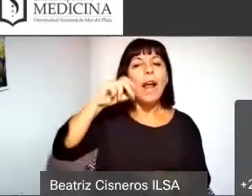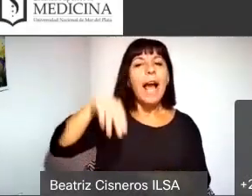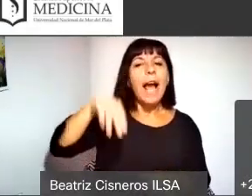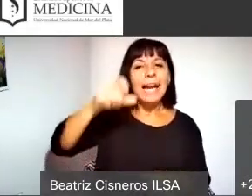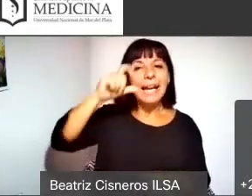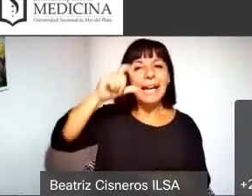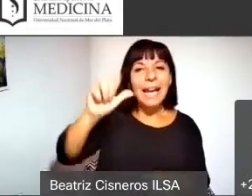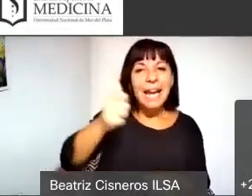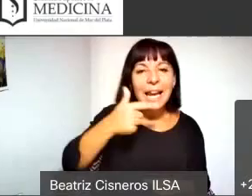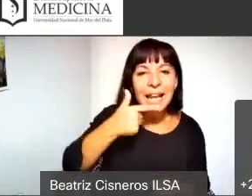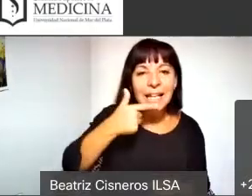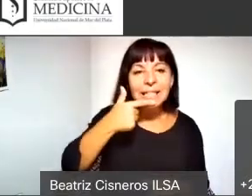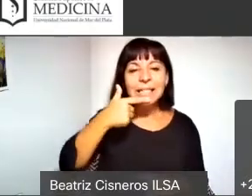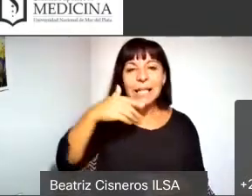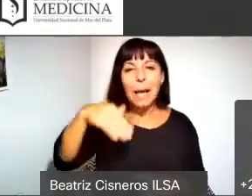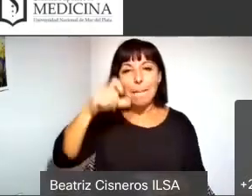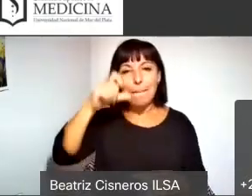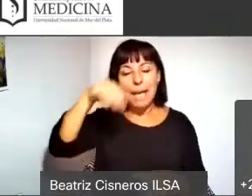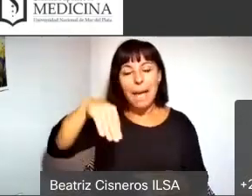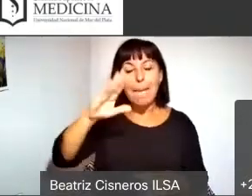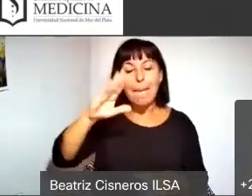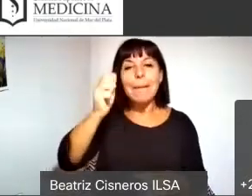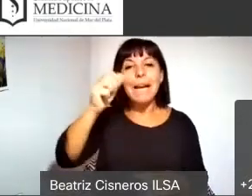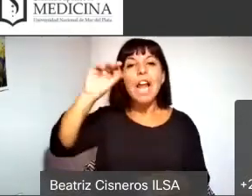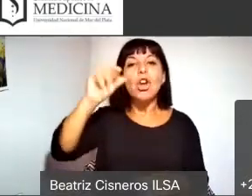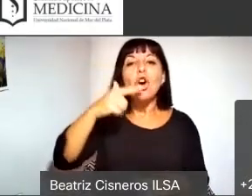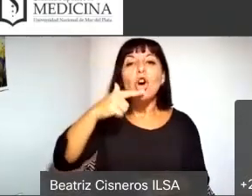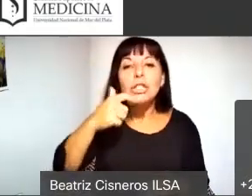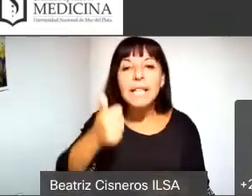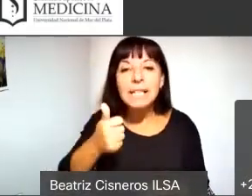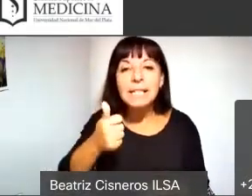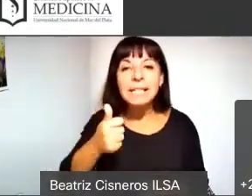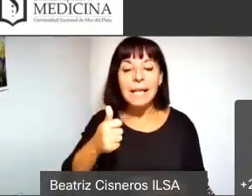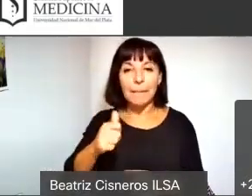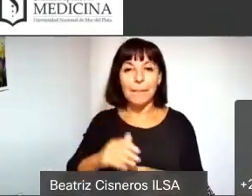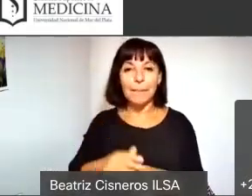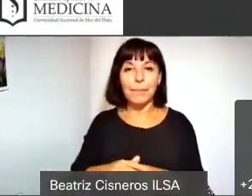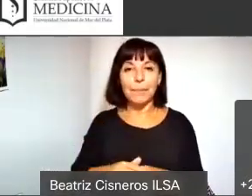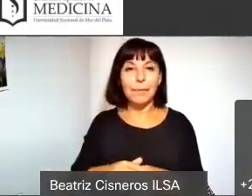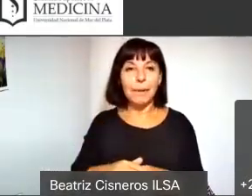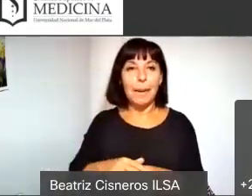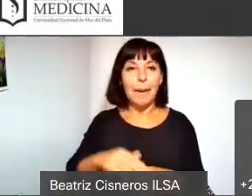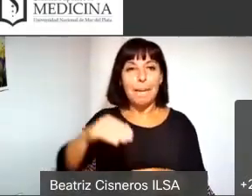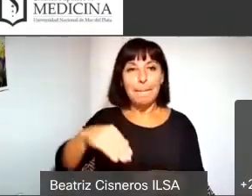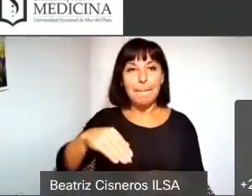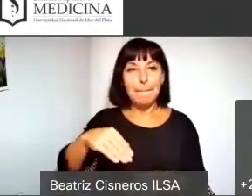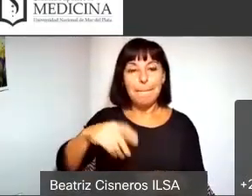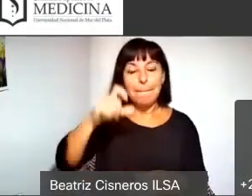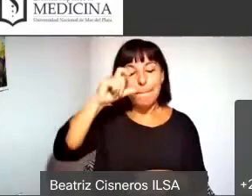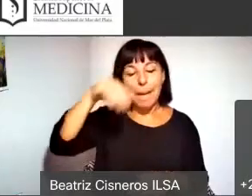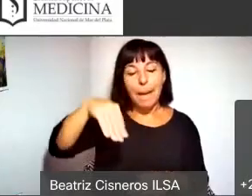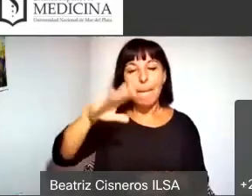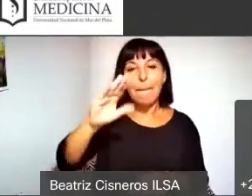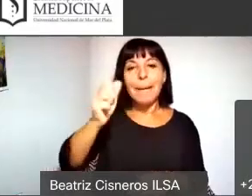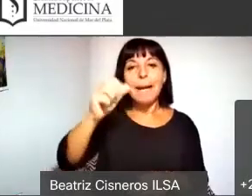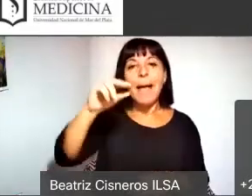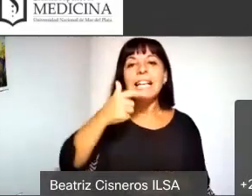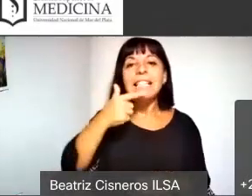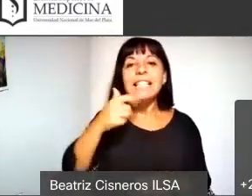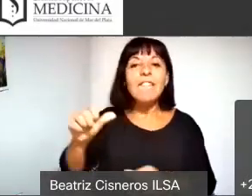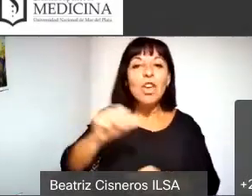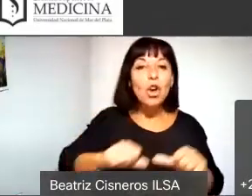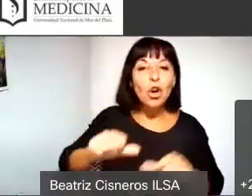las vesículas de transporte. El componente común a las membranas biológicas son